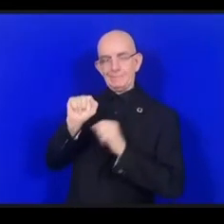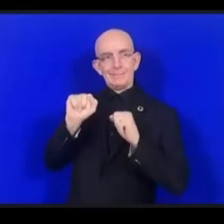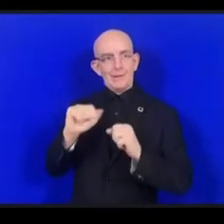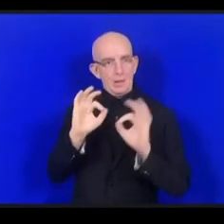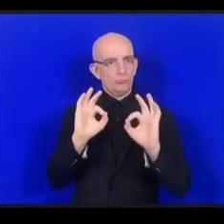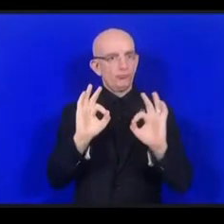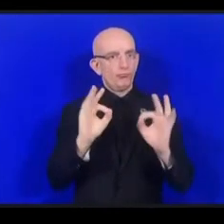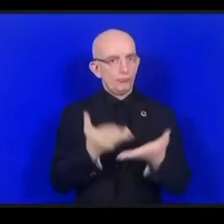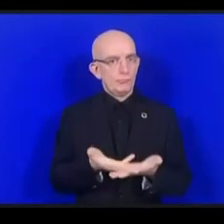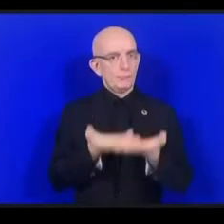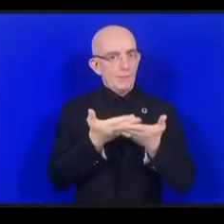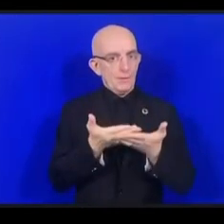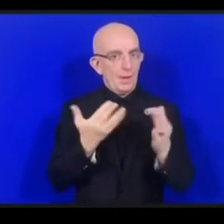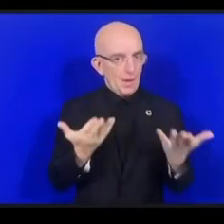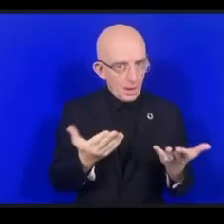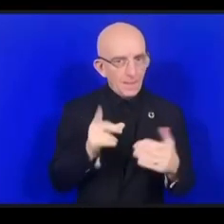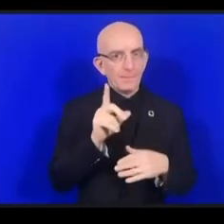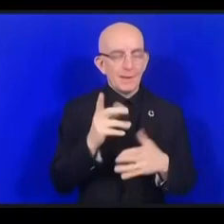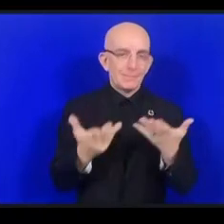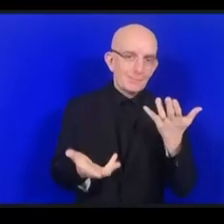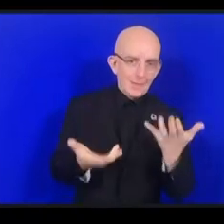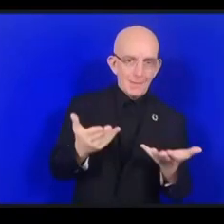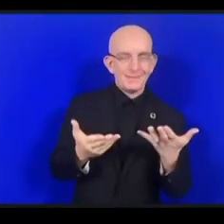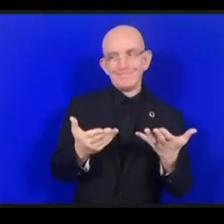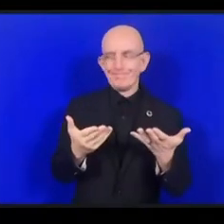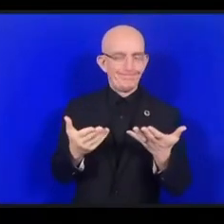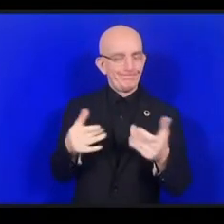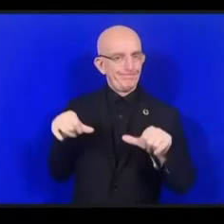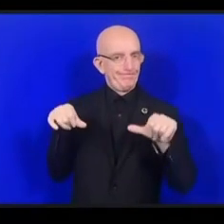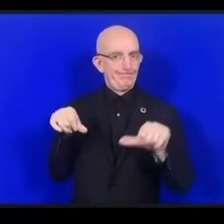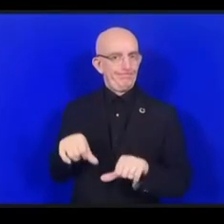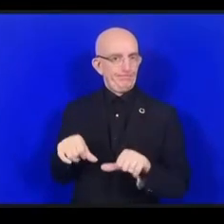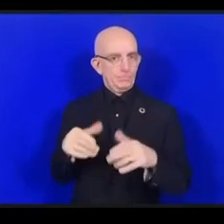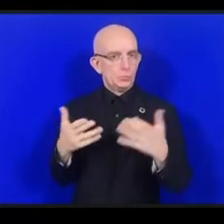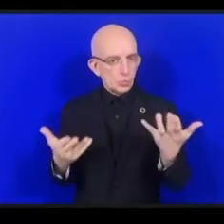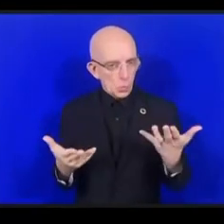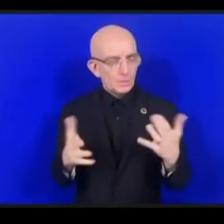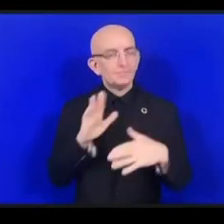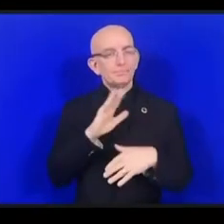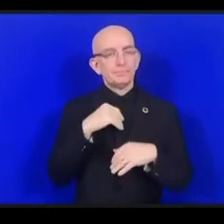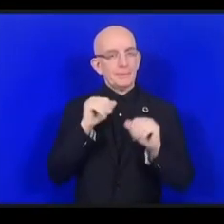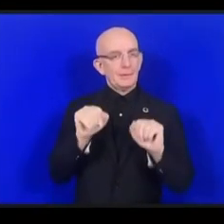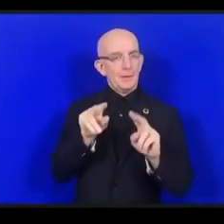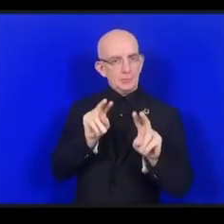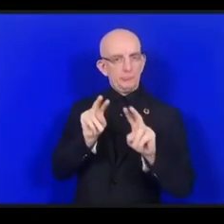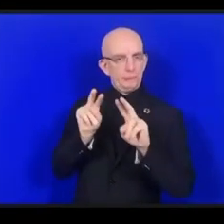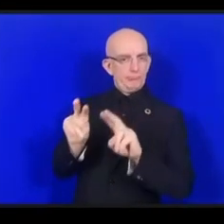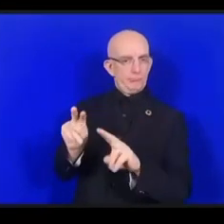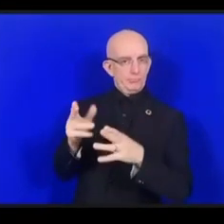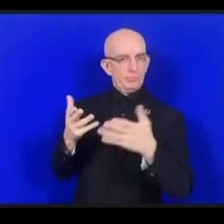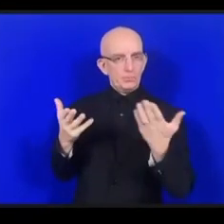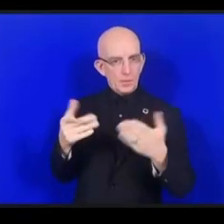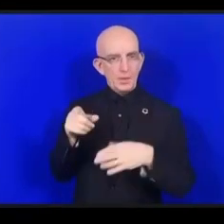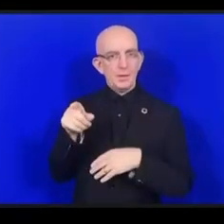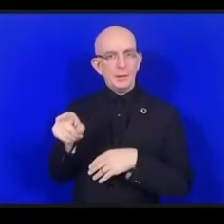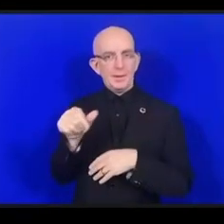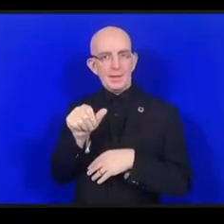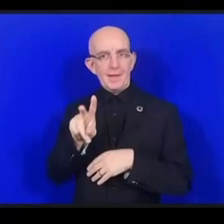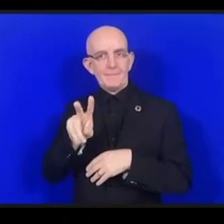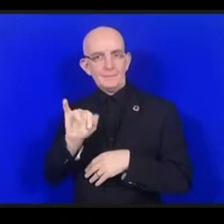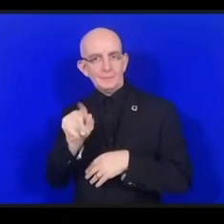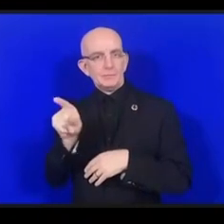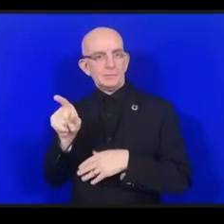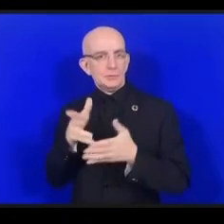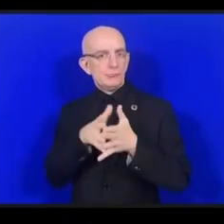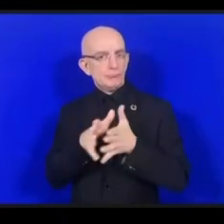abri Doria presente aquí para hablarnos de la coalición dinámica del internet de las cosas